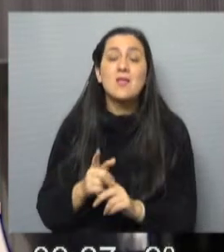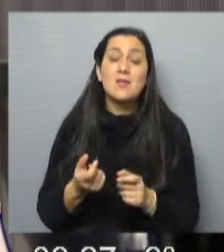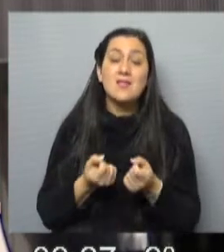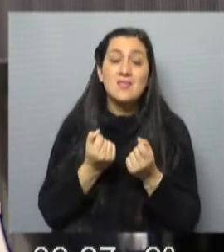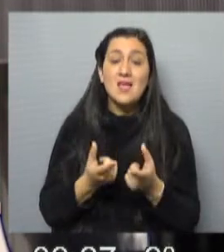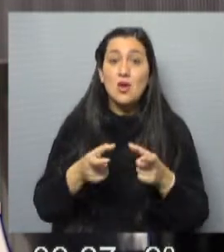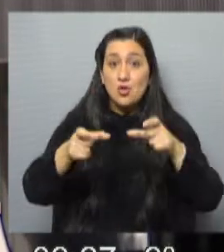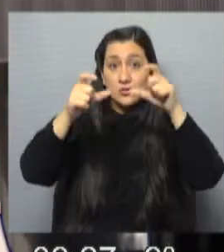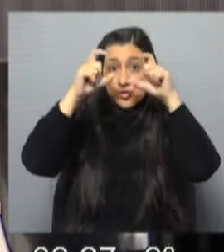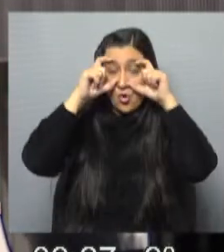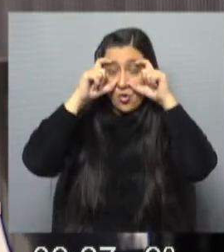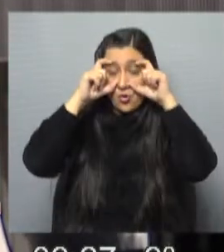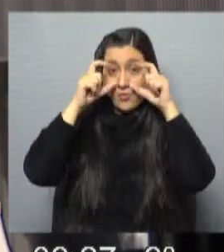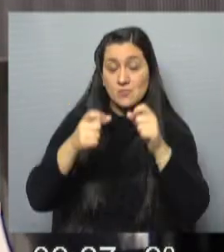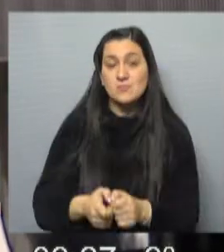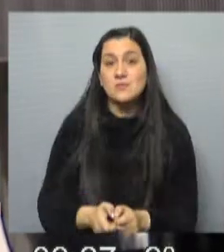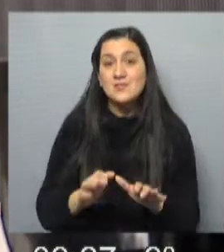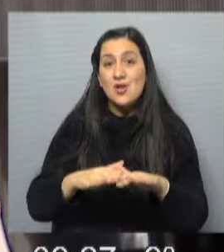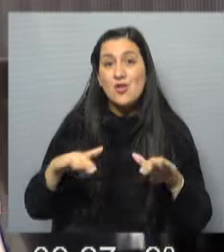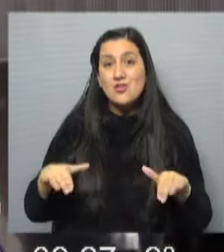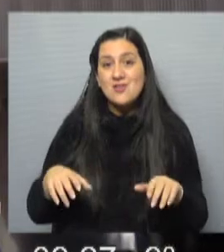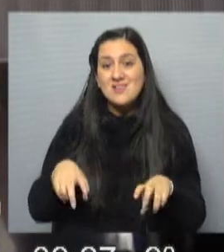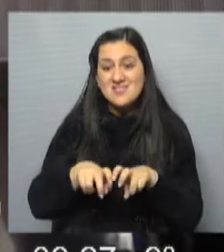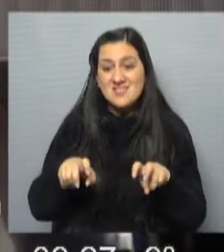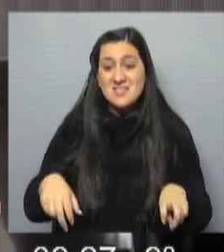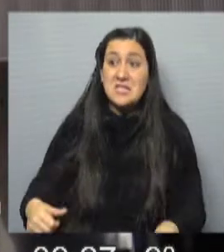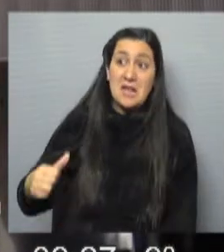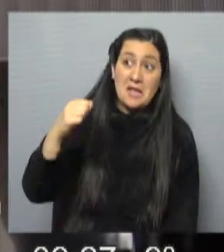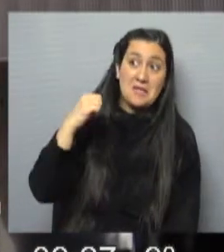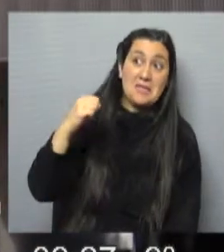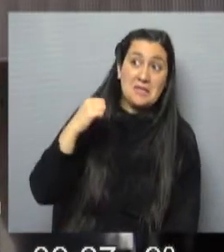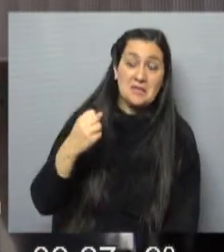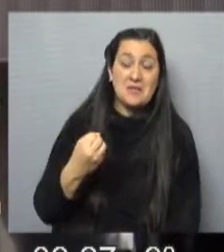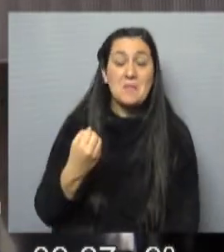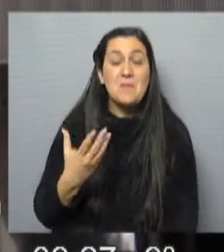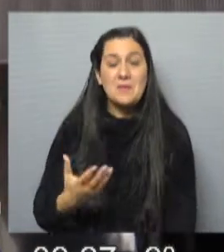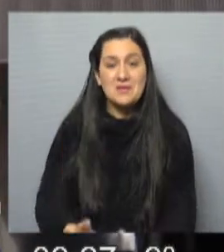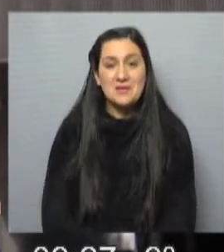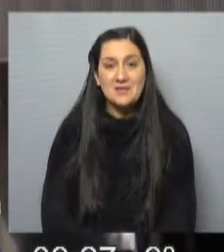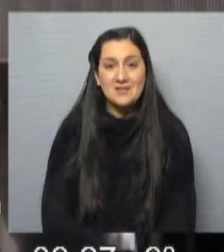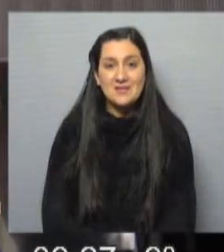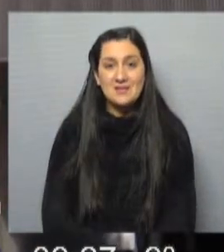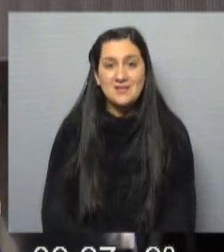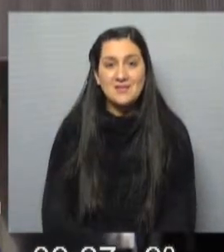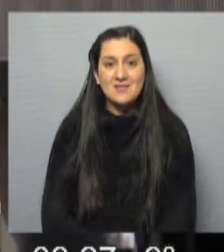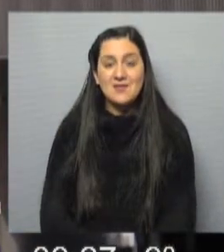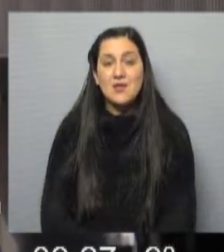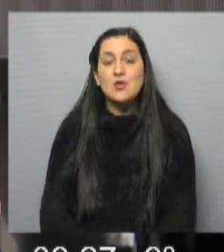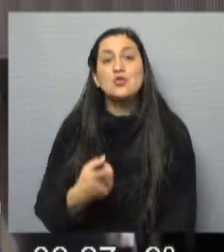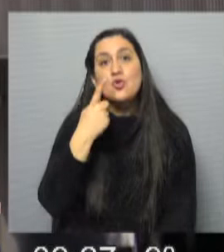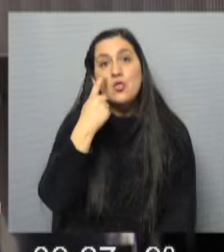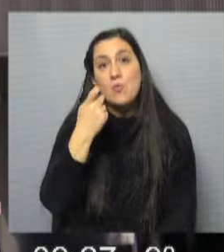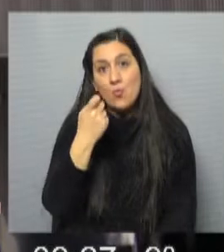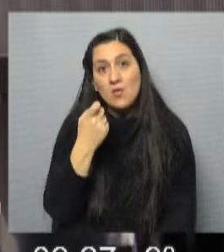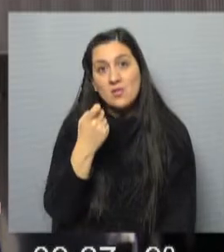los anteojos finales. Son los niños que se sientan atrás, decía el decano. ¿Por qué? ¿Qué pasa esto? Sí, lo que vemos es